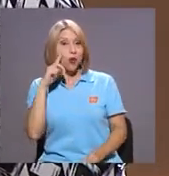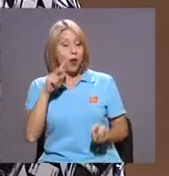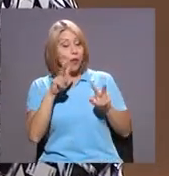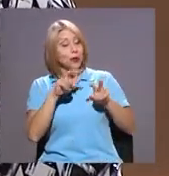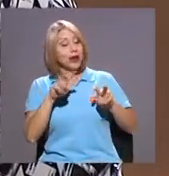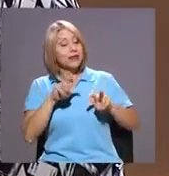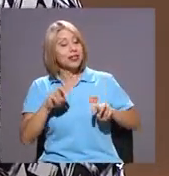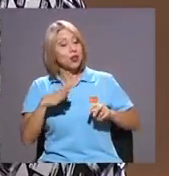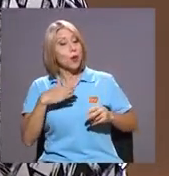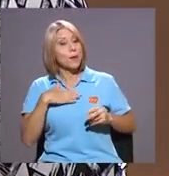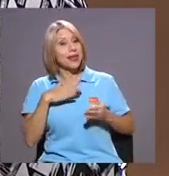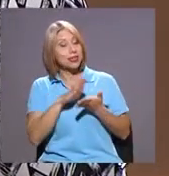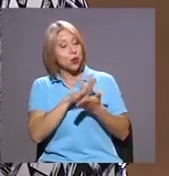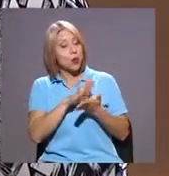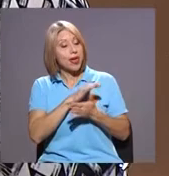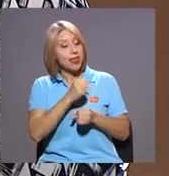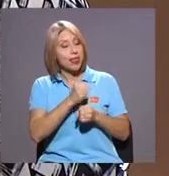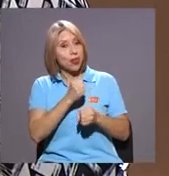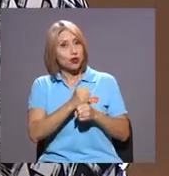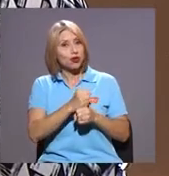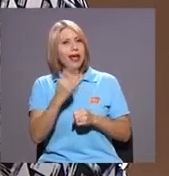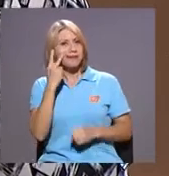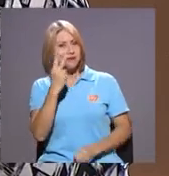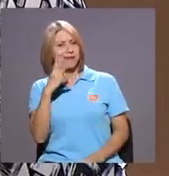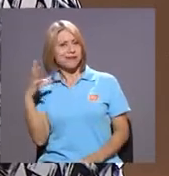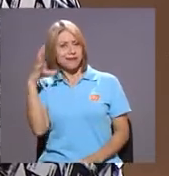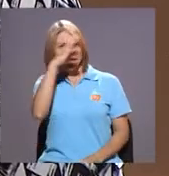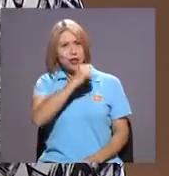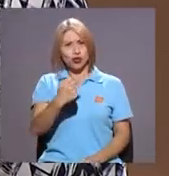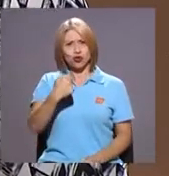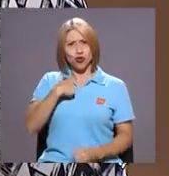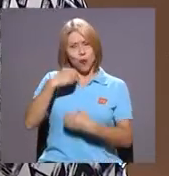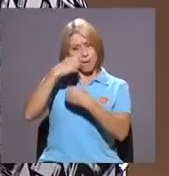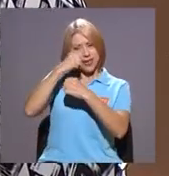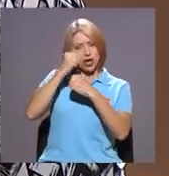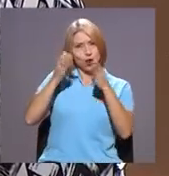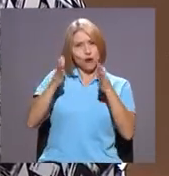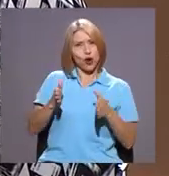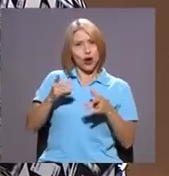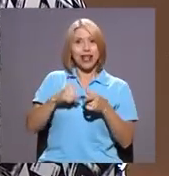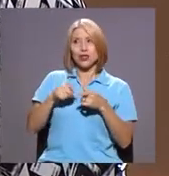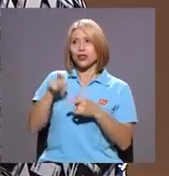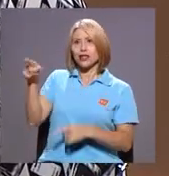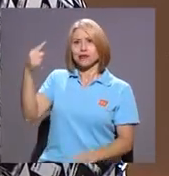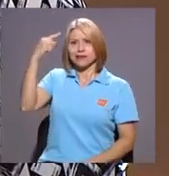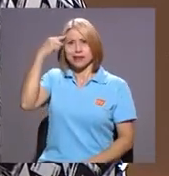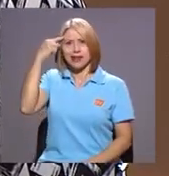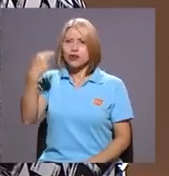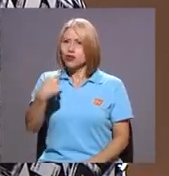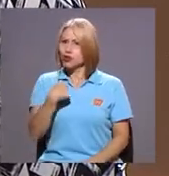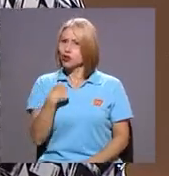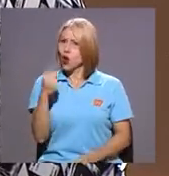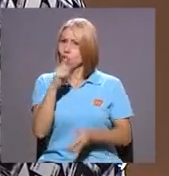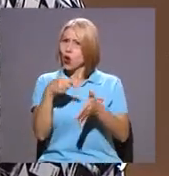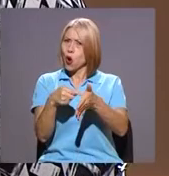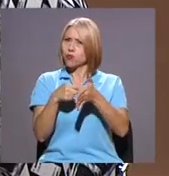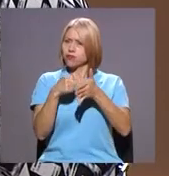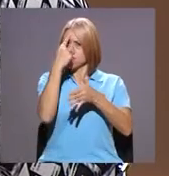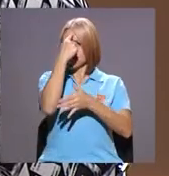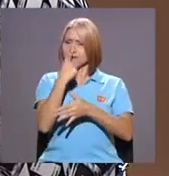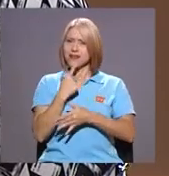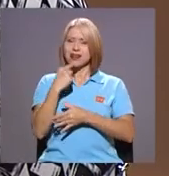que yo era microbióloga. Entonces, como que entre ellos surgió de que yo no tenía ese perfil para